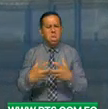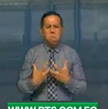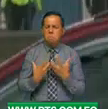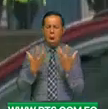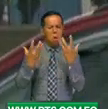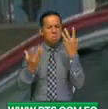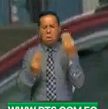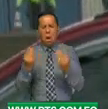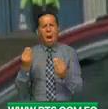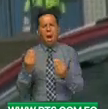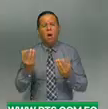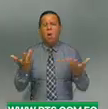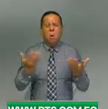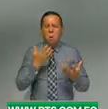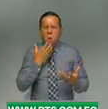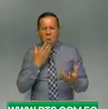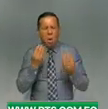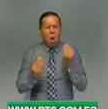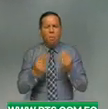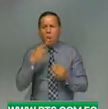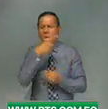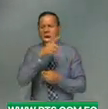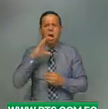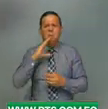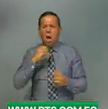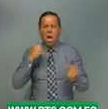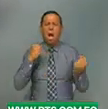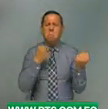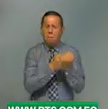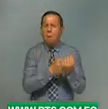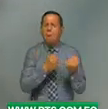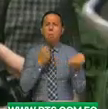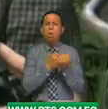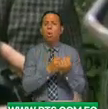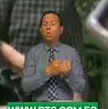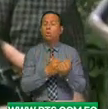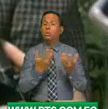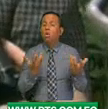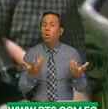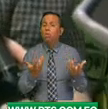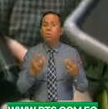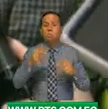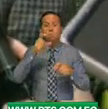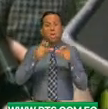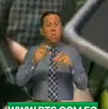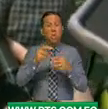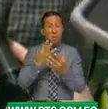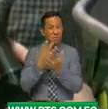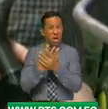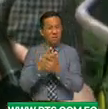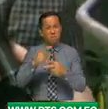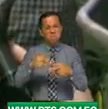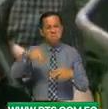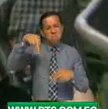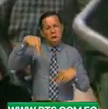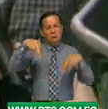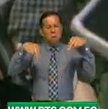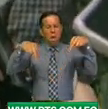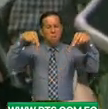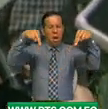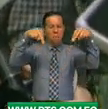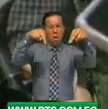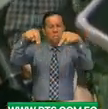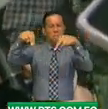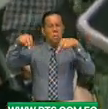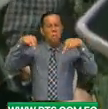de apoyo a los hechos suscitados en El Turi, que dejaron como saldo 20 muertos. De ninguna manera significa ni una especie,